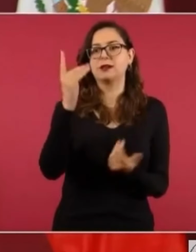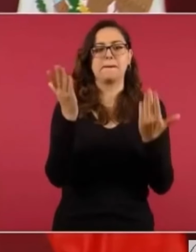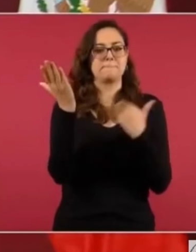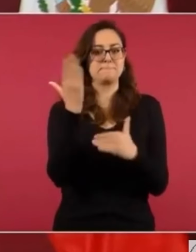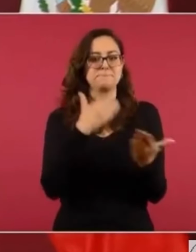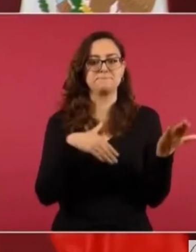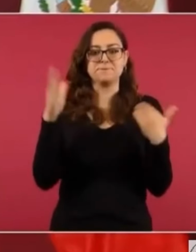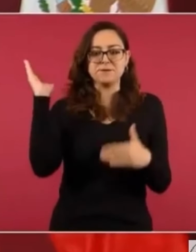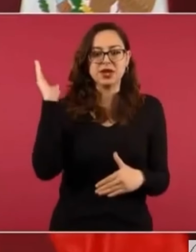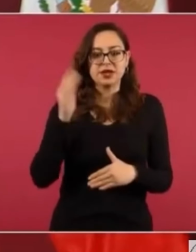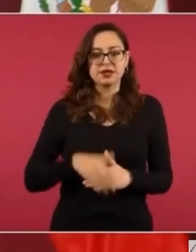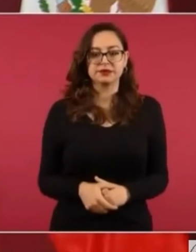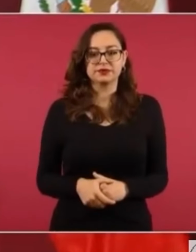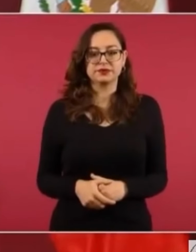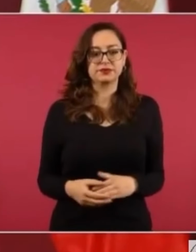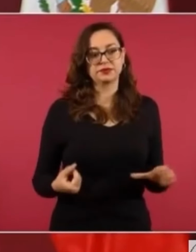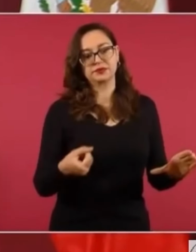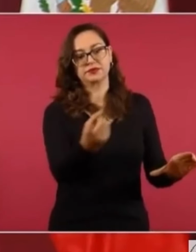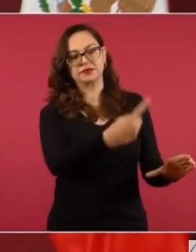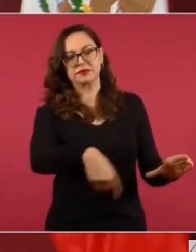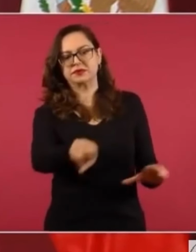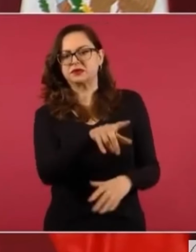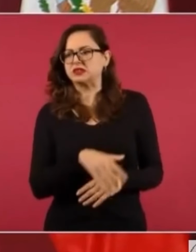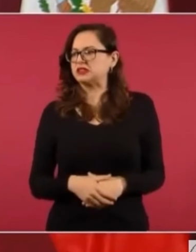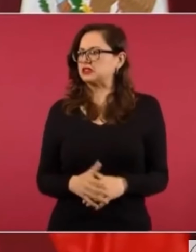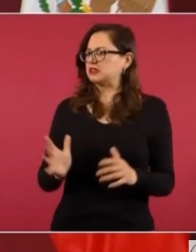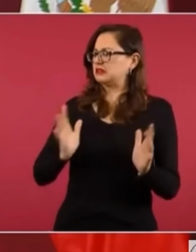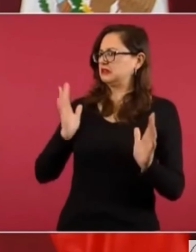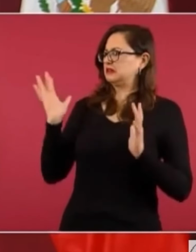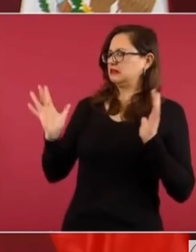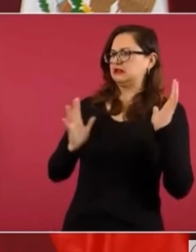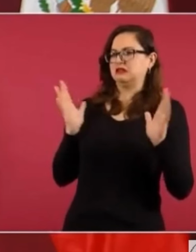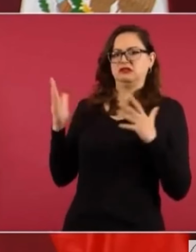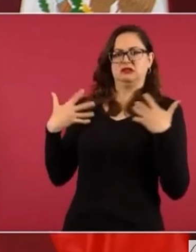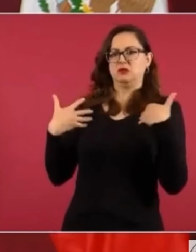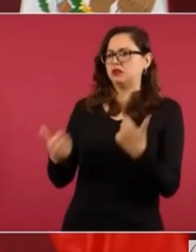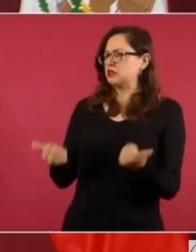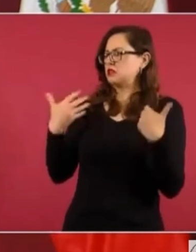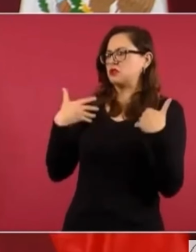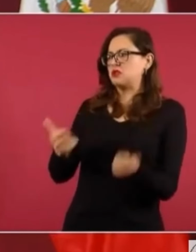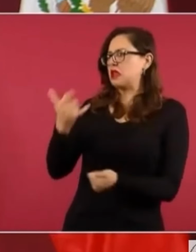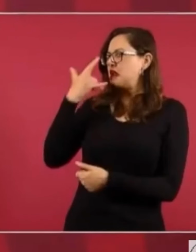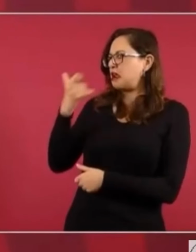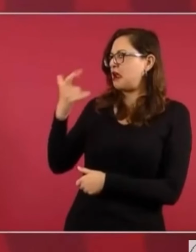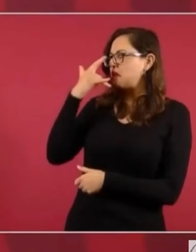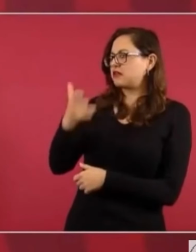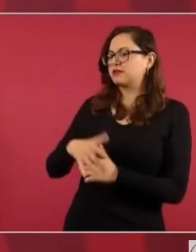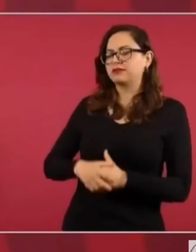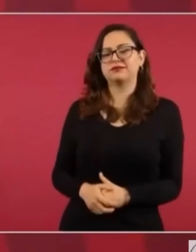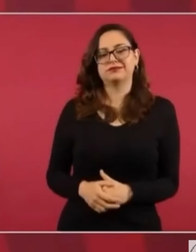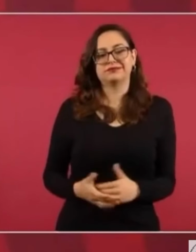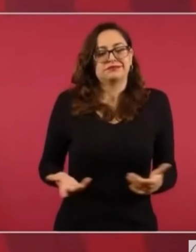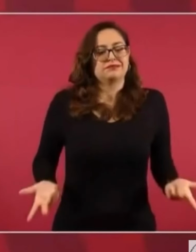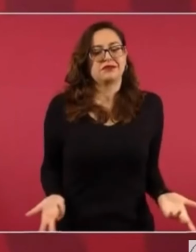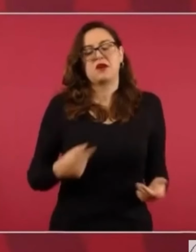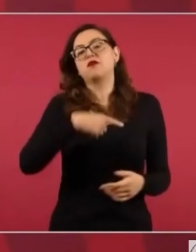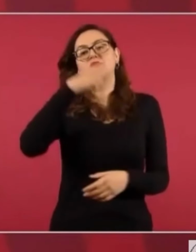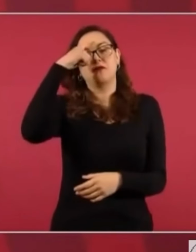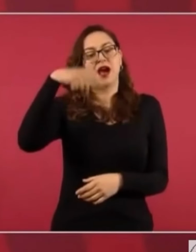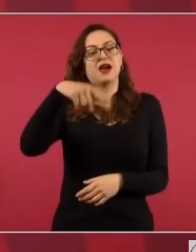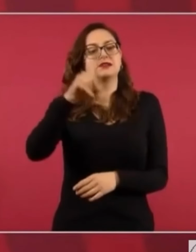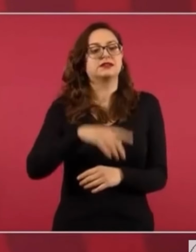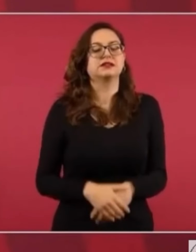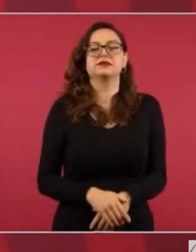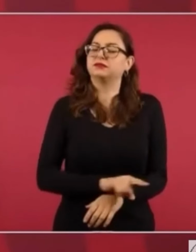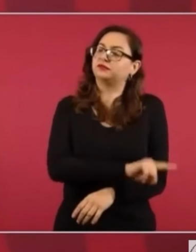se extrañan pero imagínense que hace una refinería en dos